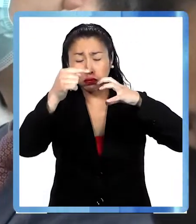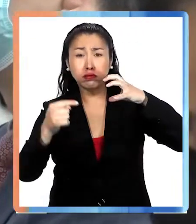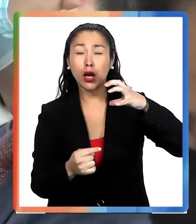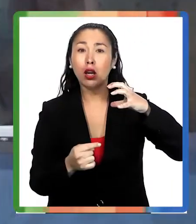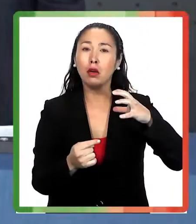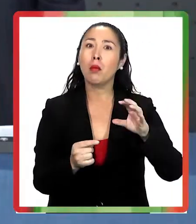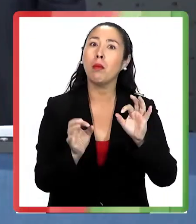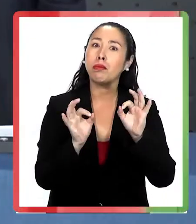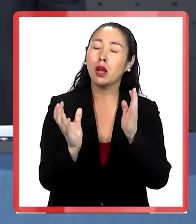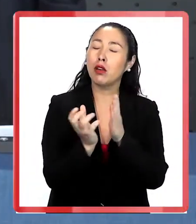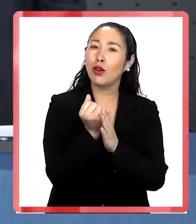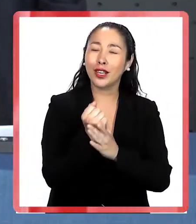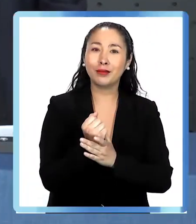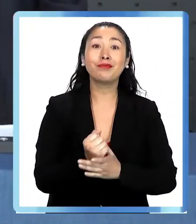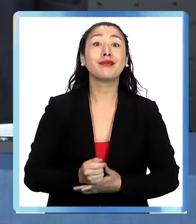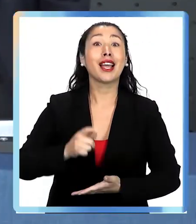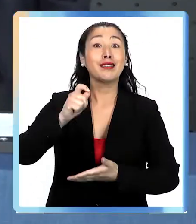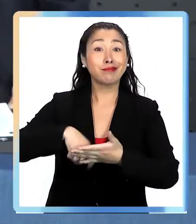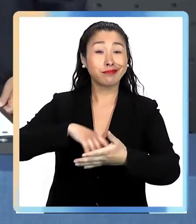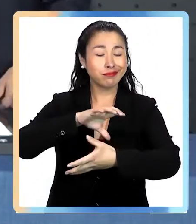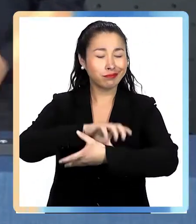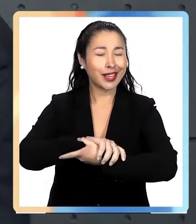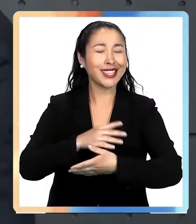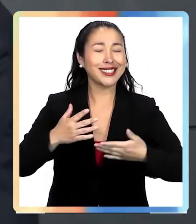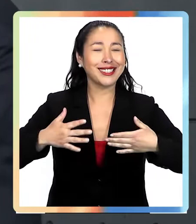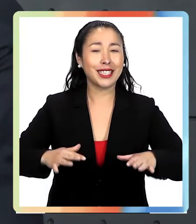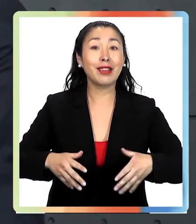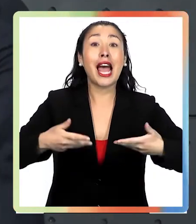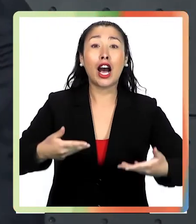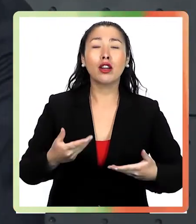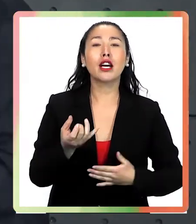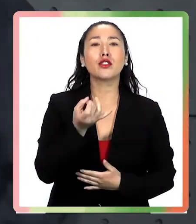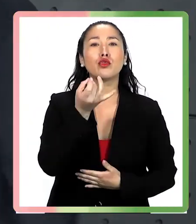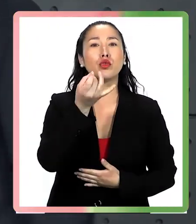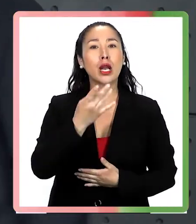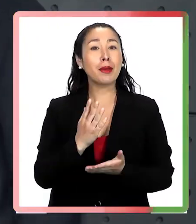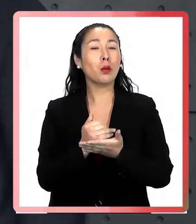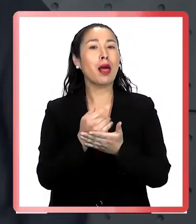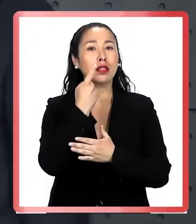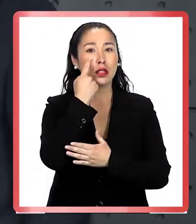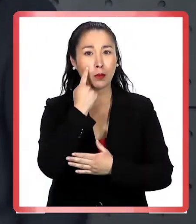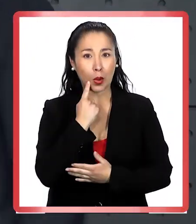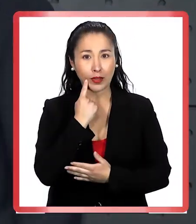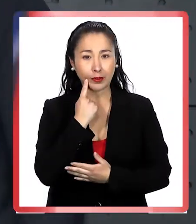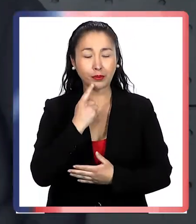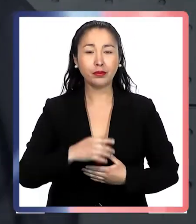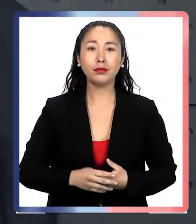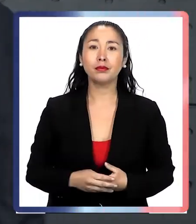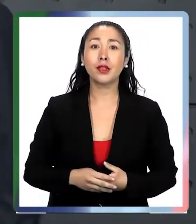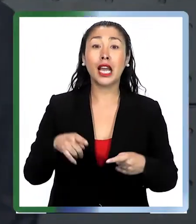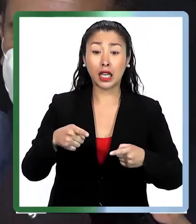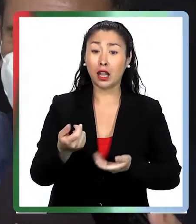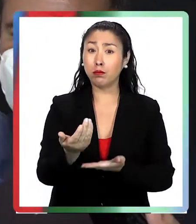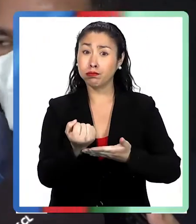con singular éxito. Con la firma se dio por cerrado el convenio. Por el momento solo es un plan piloto. En